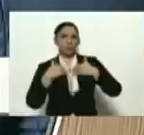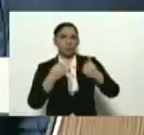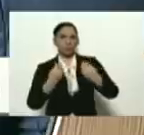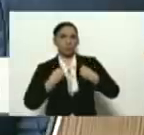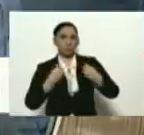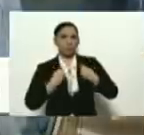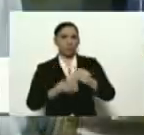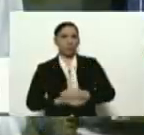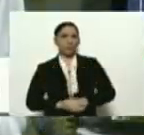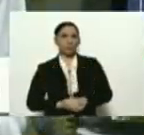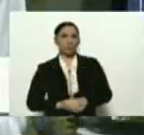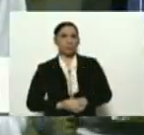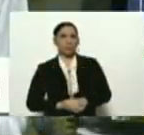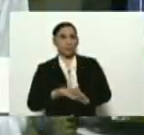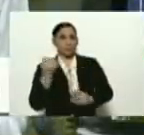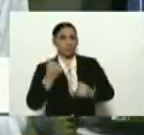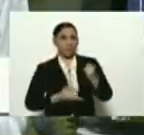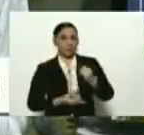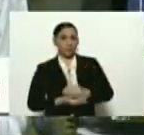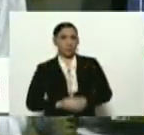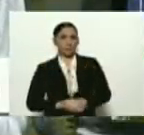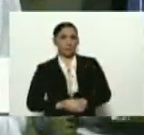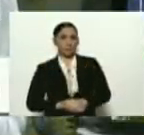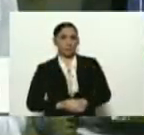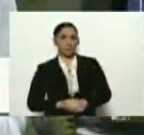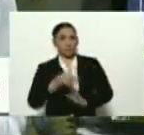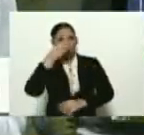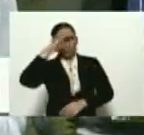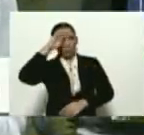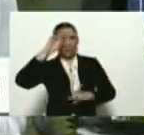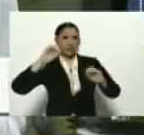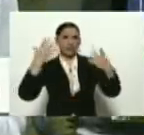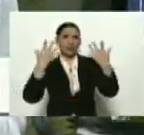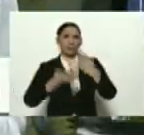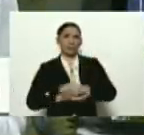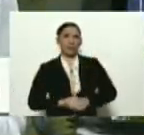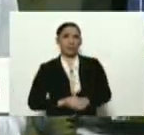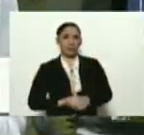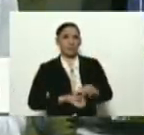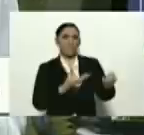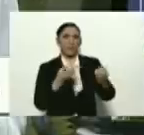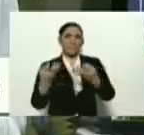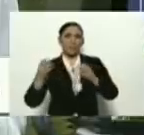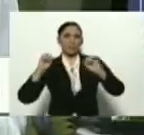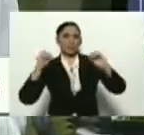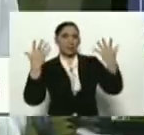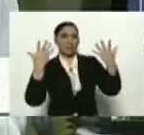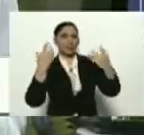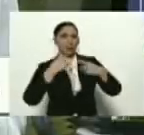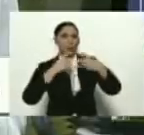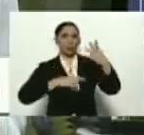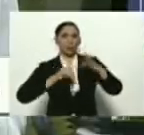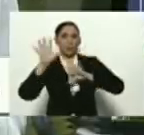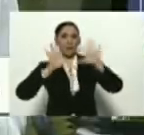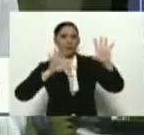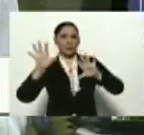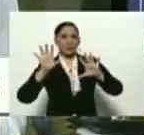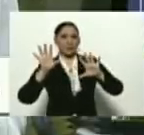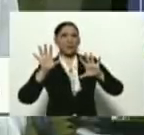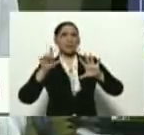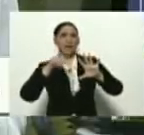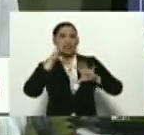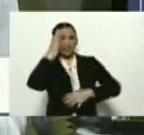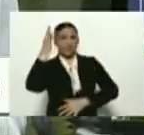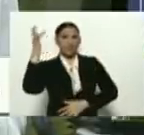de muerte. Fin de la cita. Cuba se salva y aporta la salvación de otras naciones bajo esa